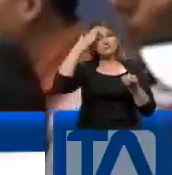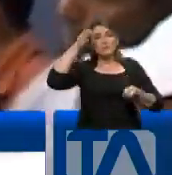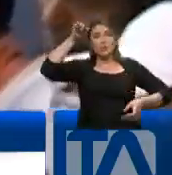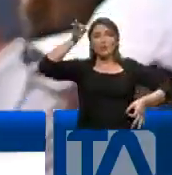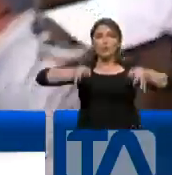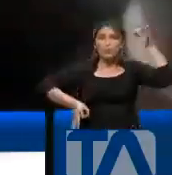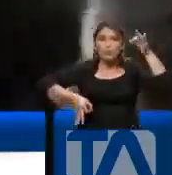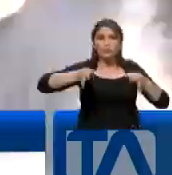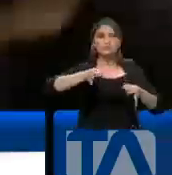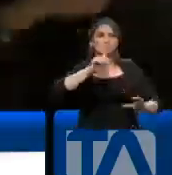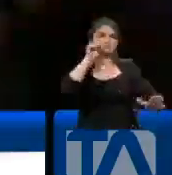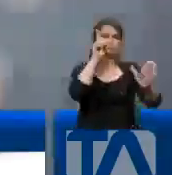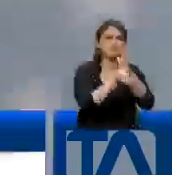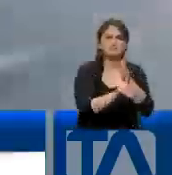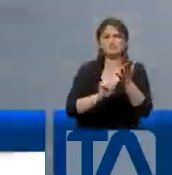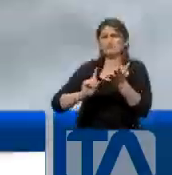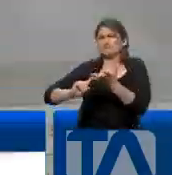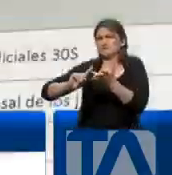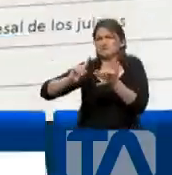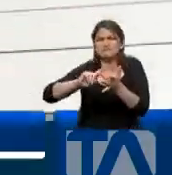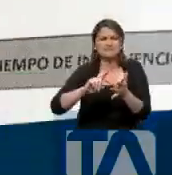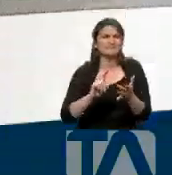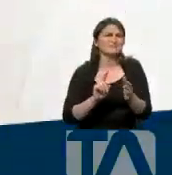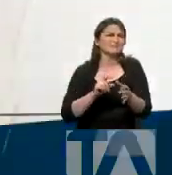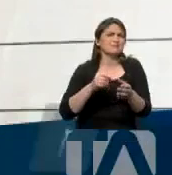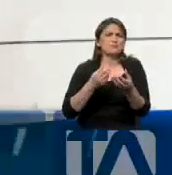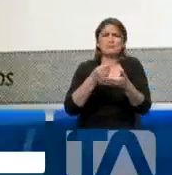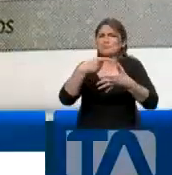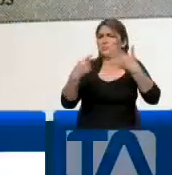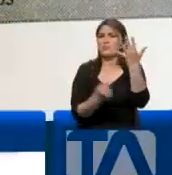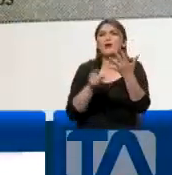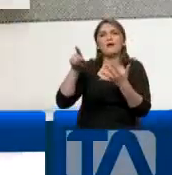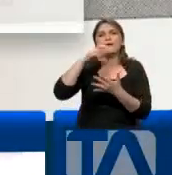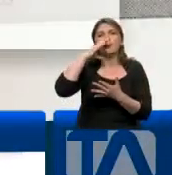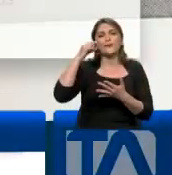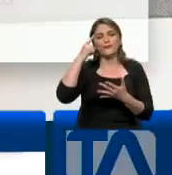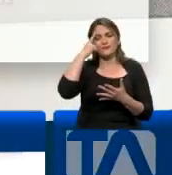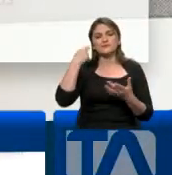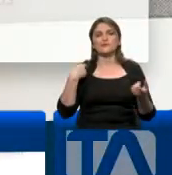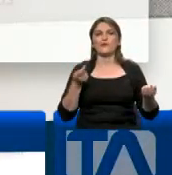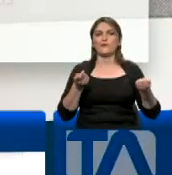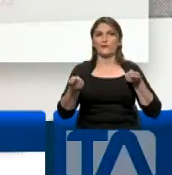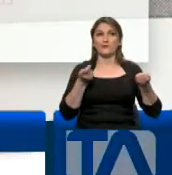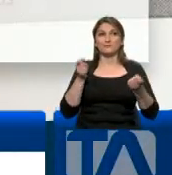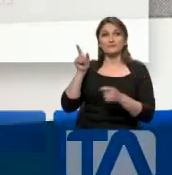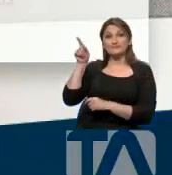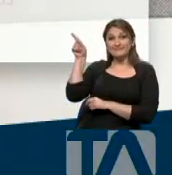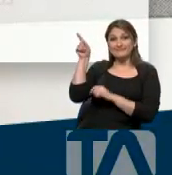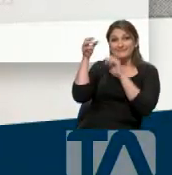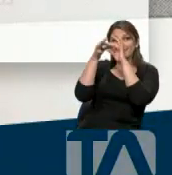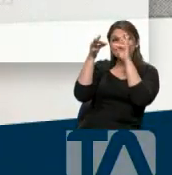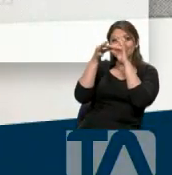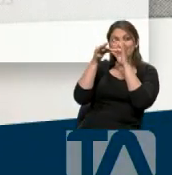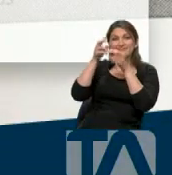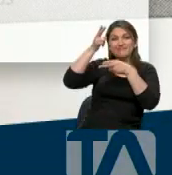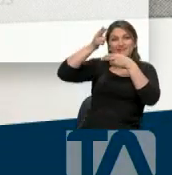caso. A dicha reunión, según este cuadro, debían acudir el expresidente Rafael Correa, el exfiscal general Galo